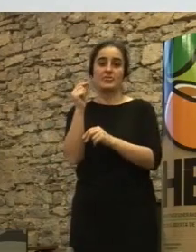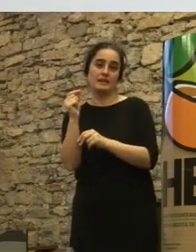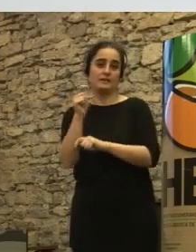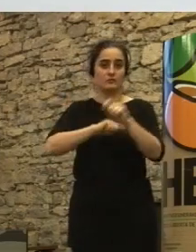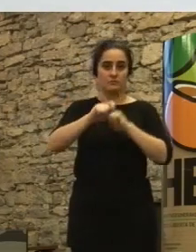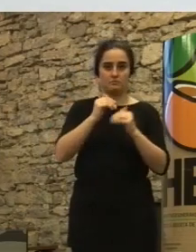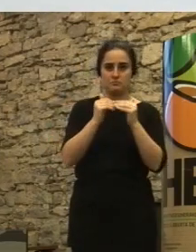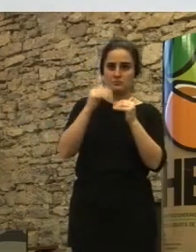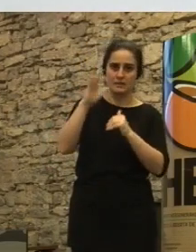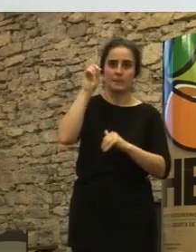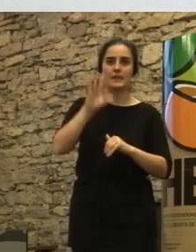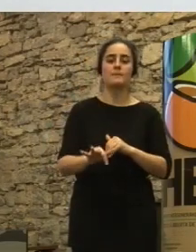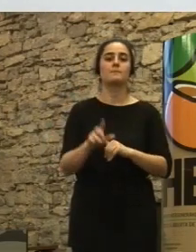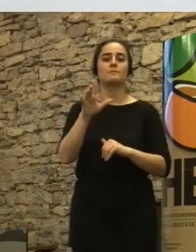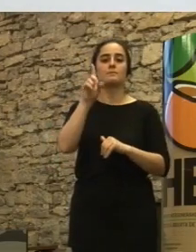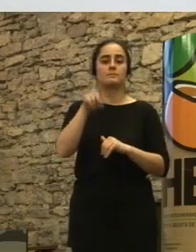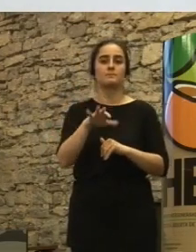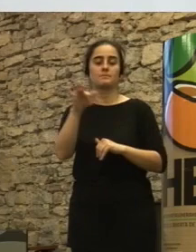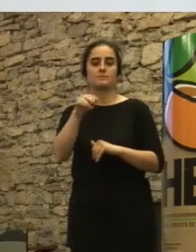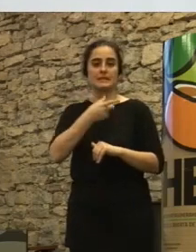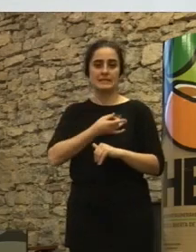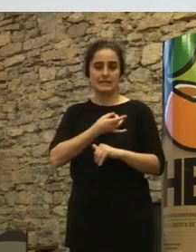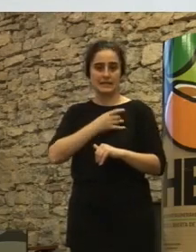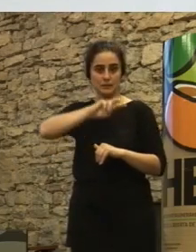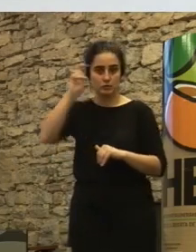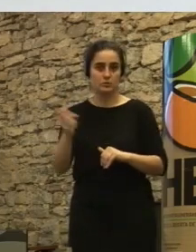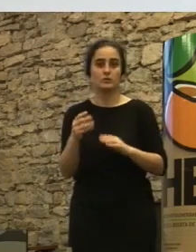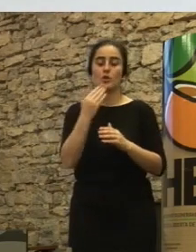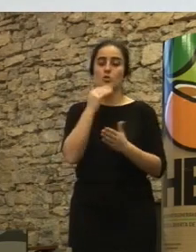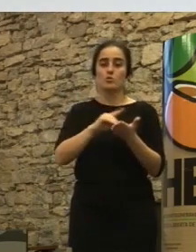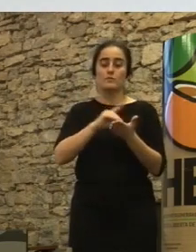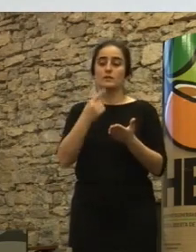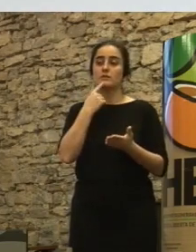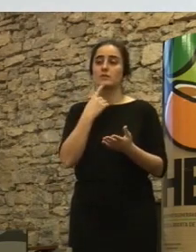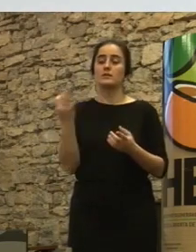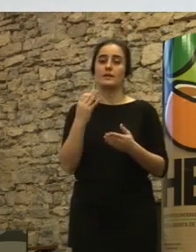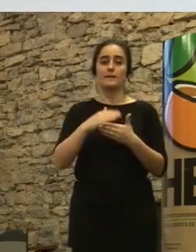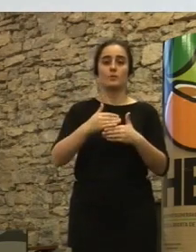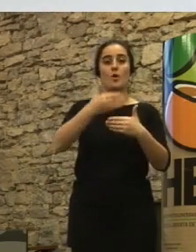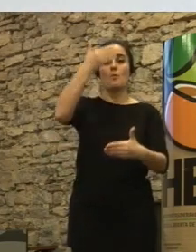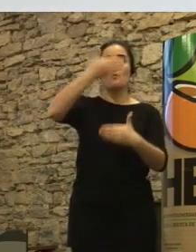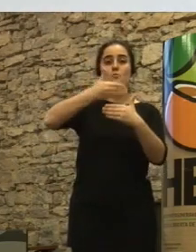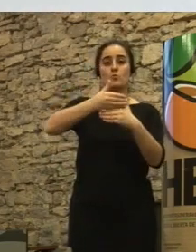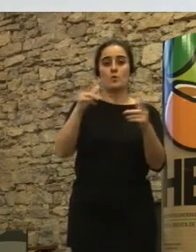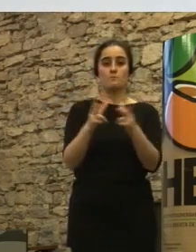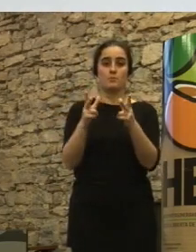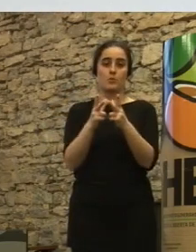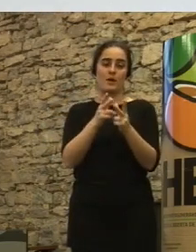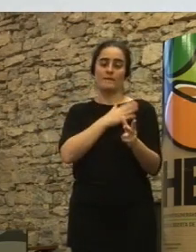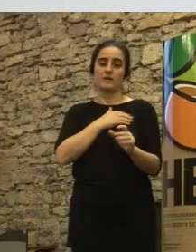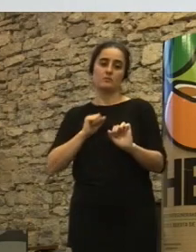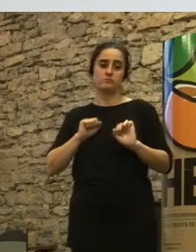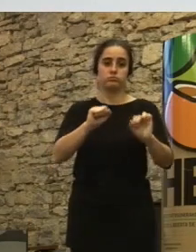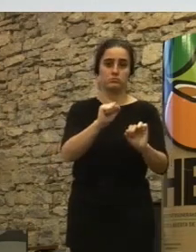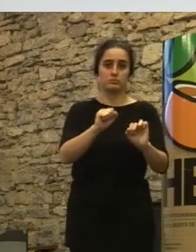y a diversos sindicatos. El documento propone, y lo leo literalmente, crear un muro popular que haga frente a los ataques del poder